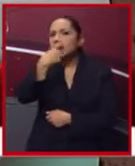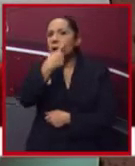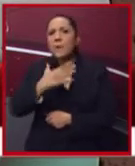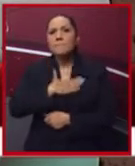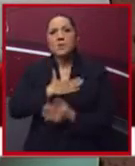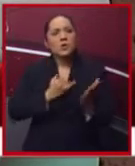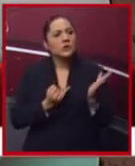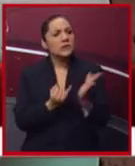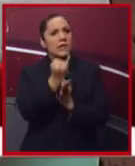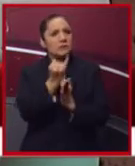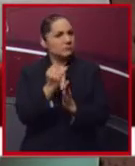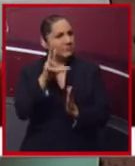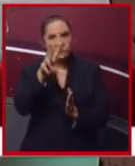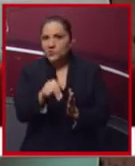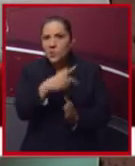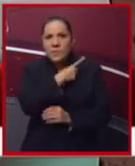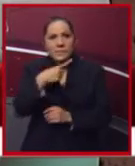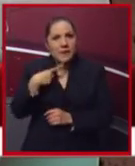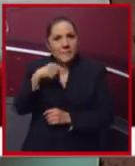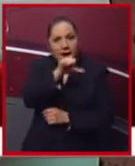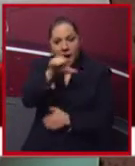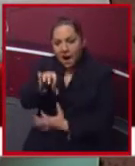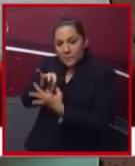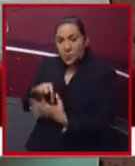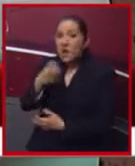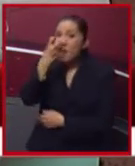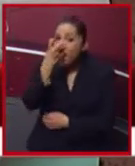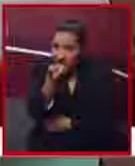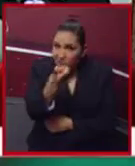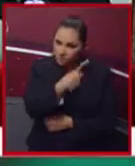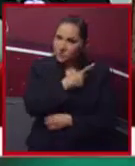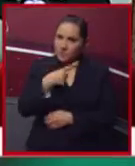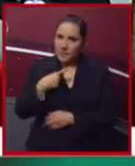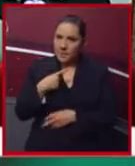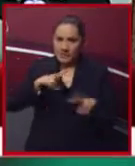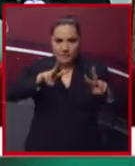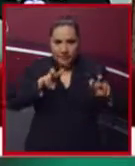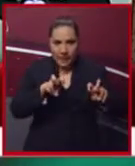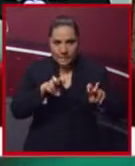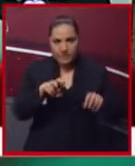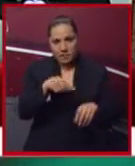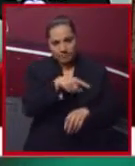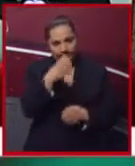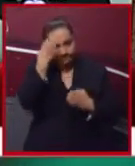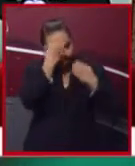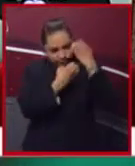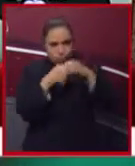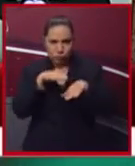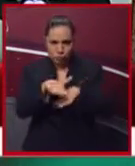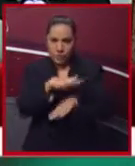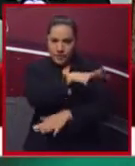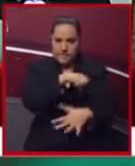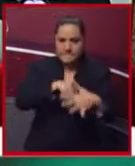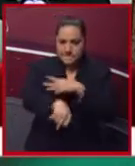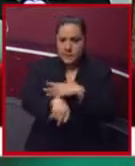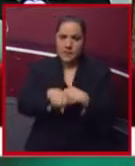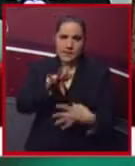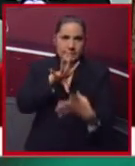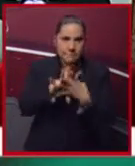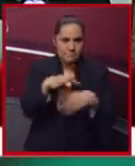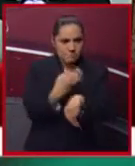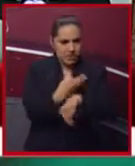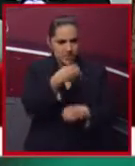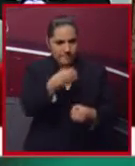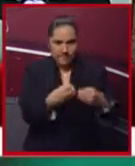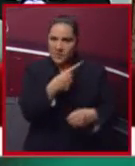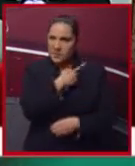fundamento que nos obliga a revisar la prisión preventiva oficiosa. La investigadora condenó que toda una categoría de imputados